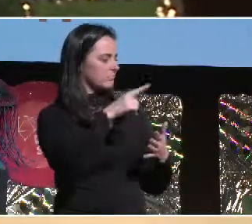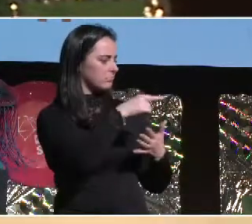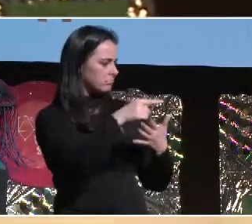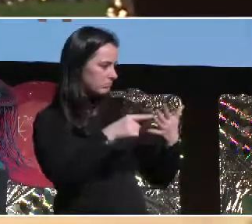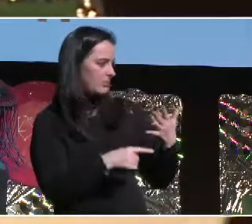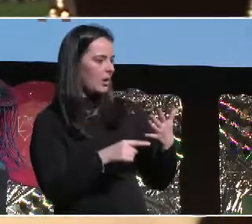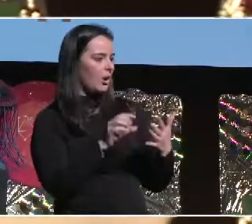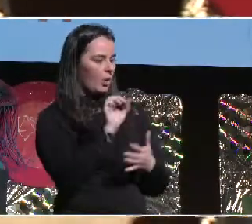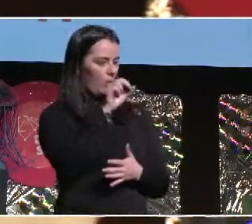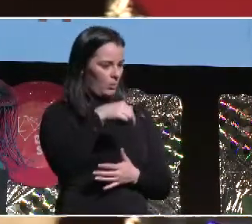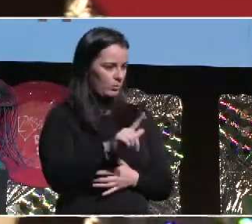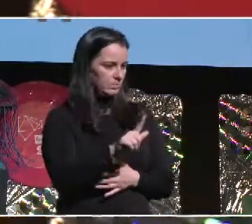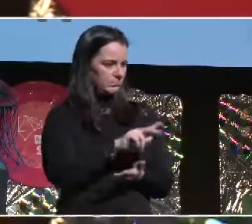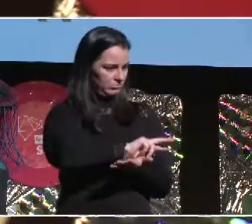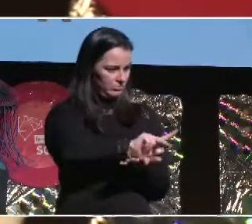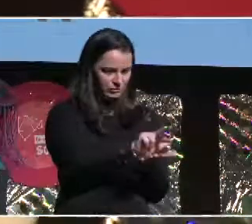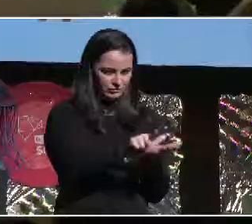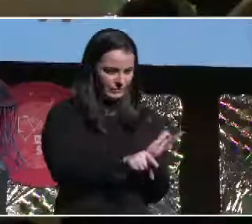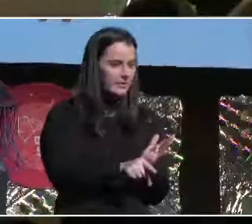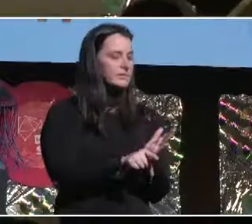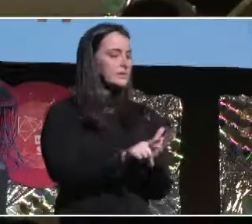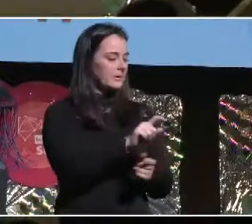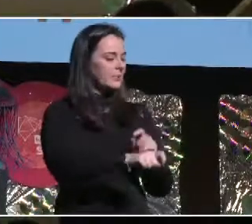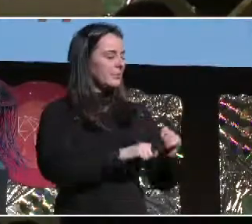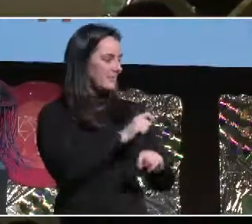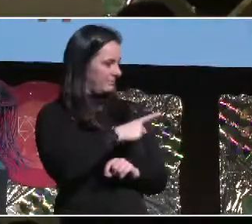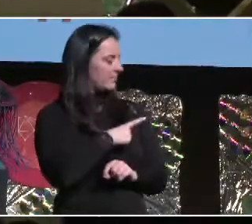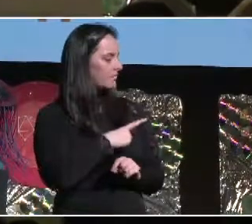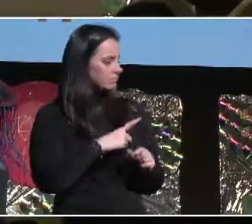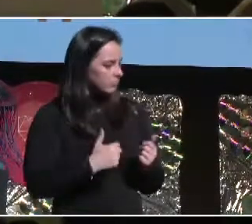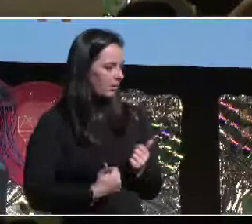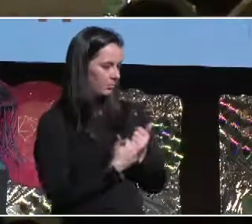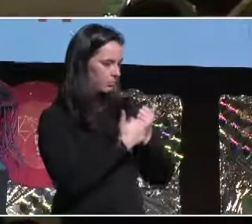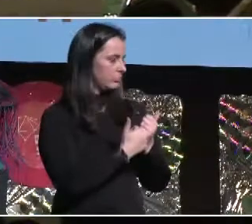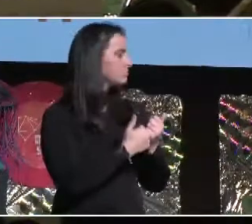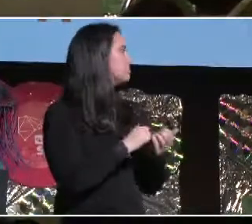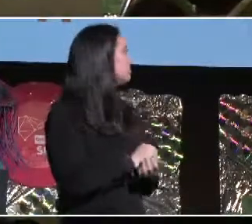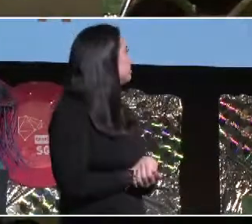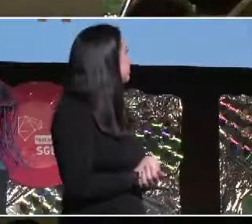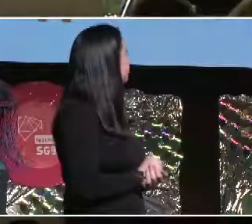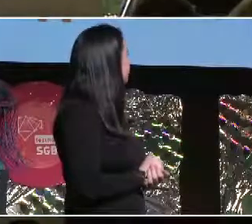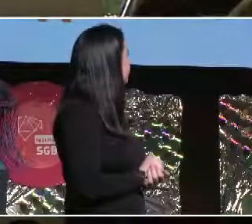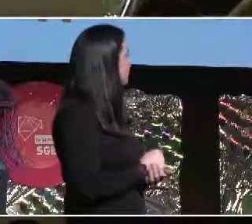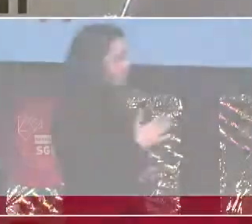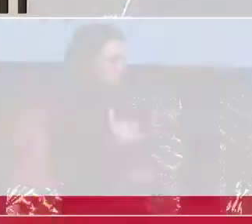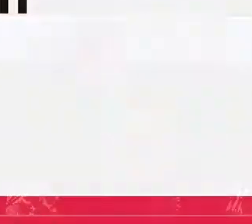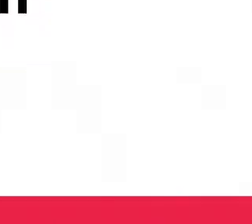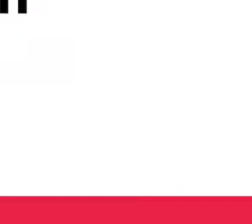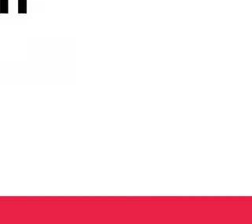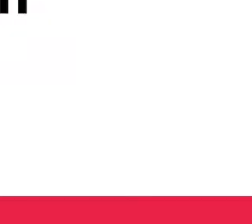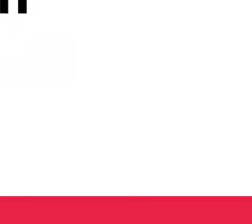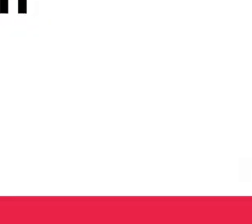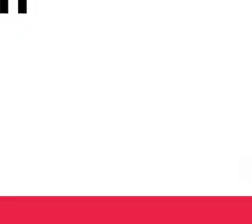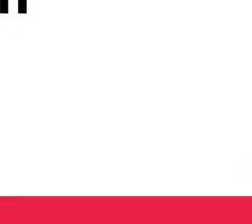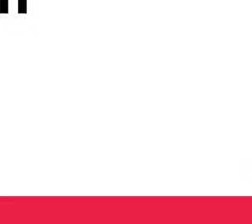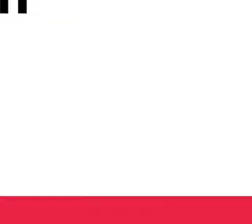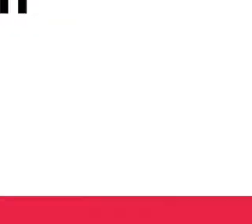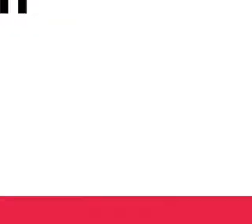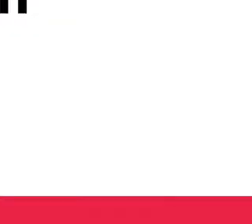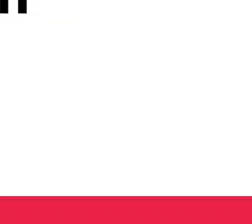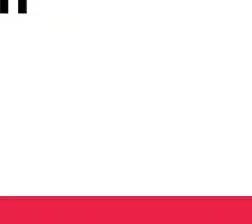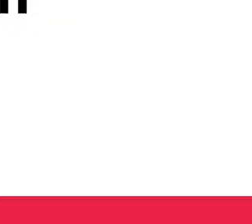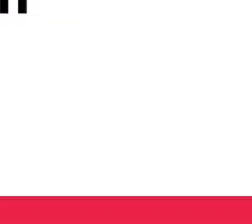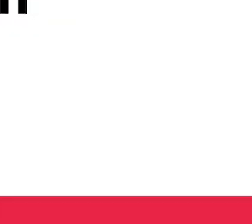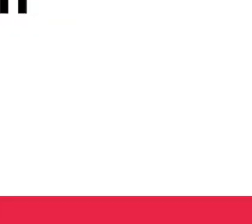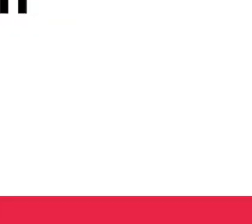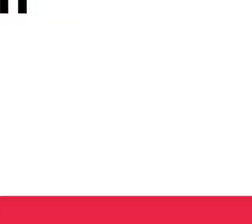organizaciones sociales, y ahora les cuento un poquito más quiénes éramos parte. Bueno, mi nombre es María José y ahí tienen mi mail